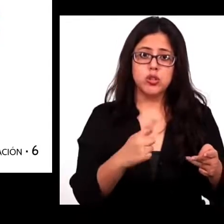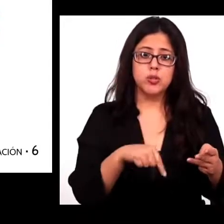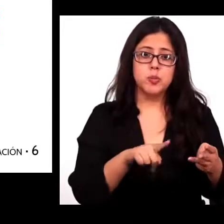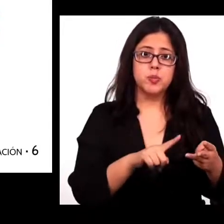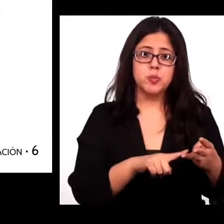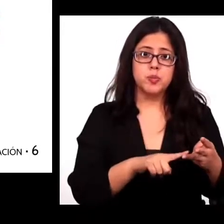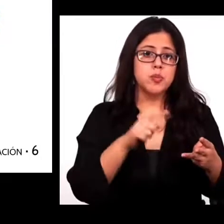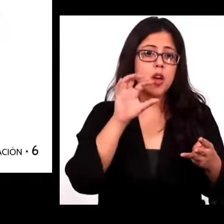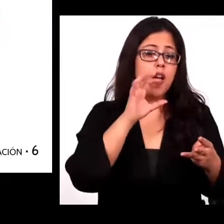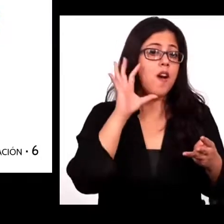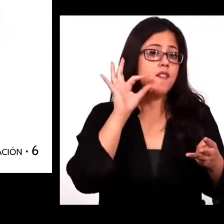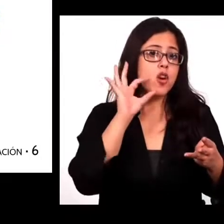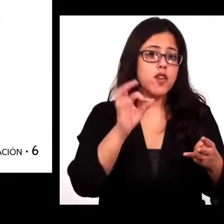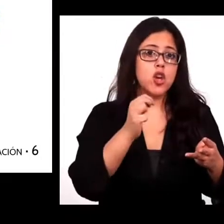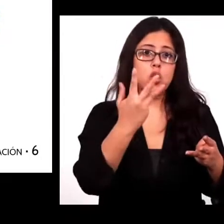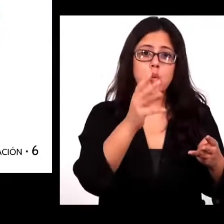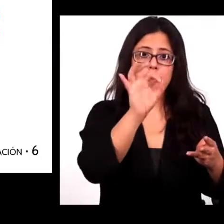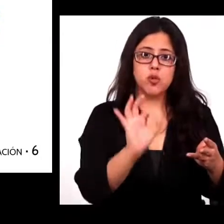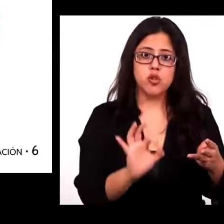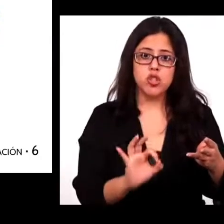del Biobío con un 9%.